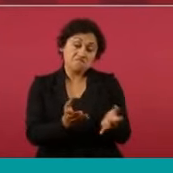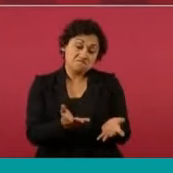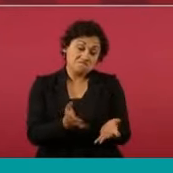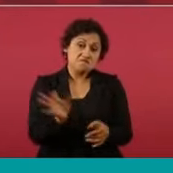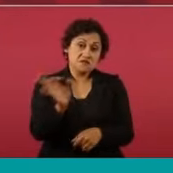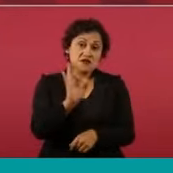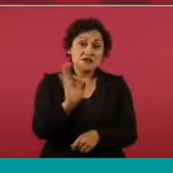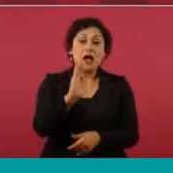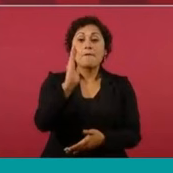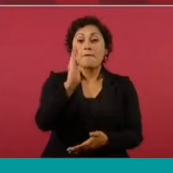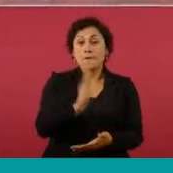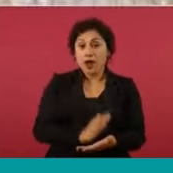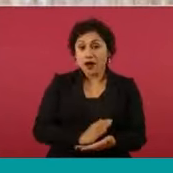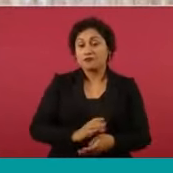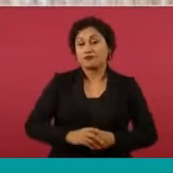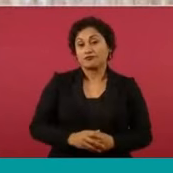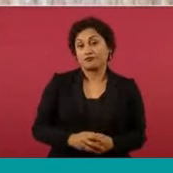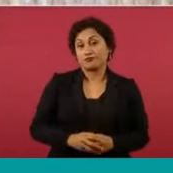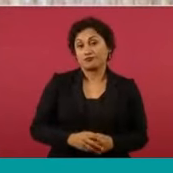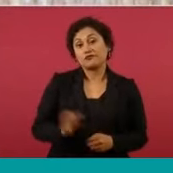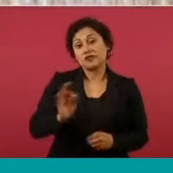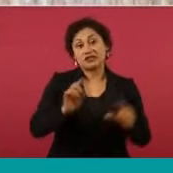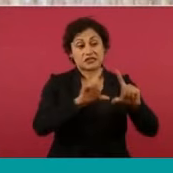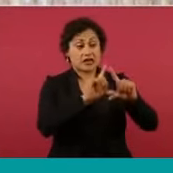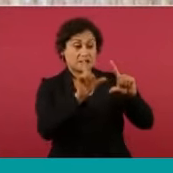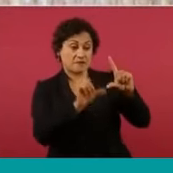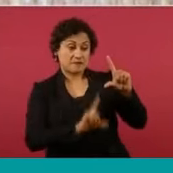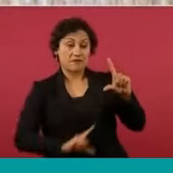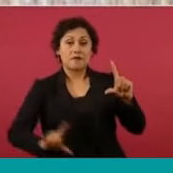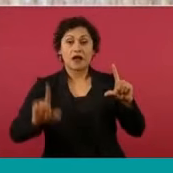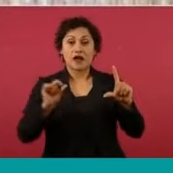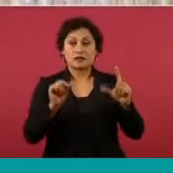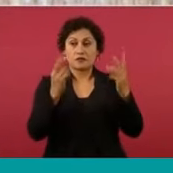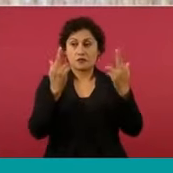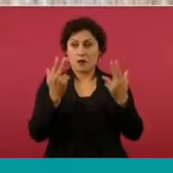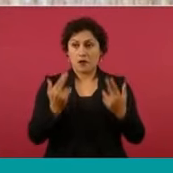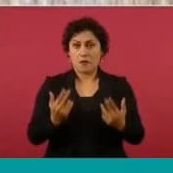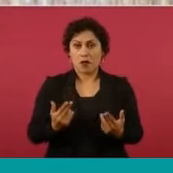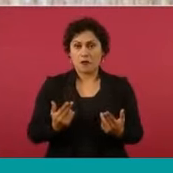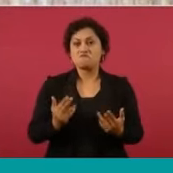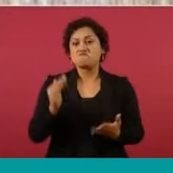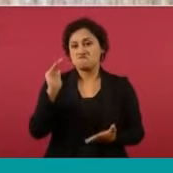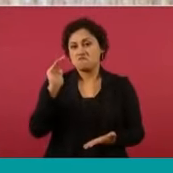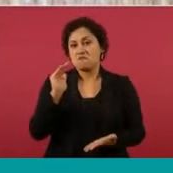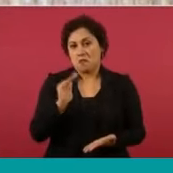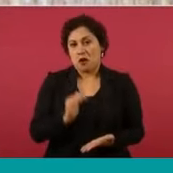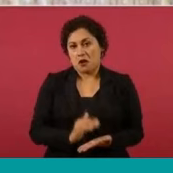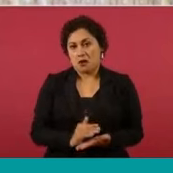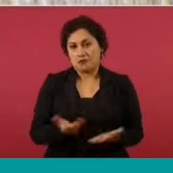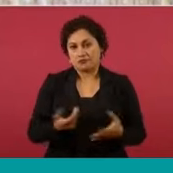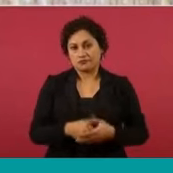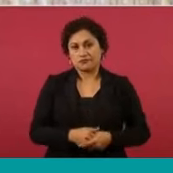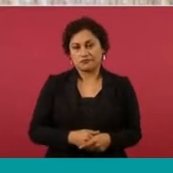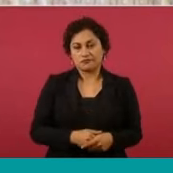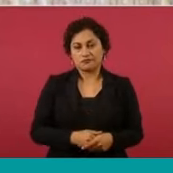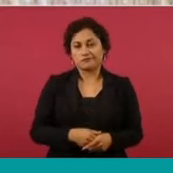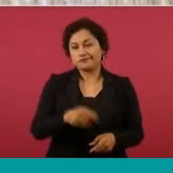estaría así el país, estaría muchísimo, muchísimo mejor. Imagínense